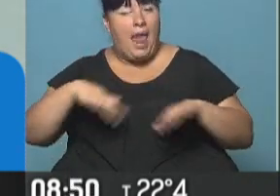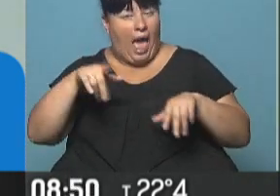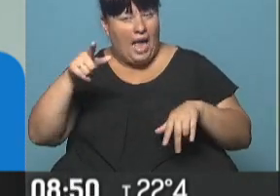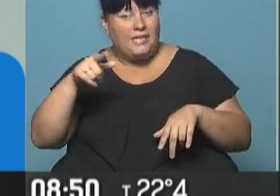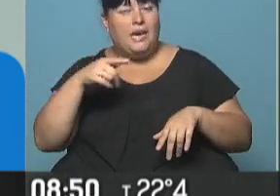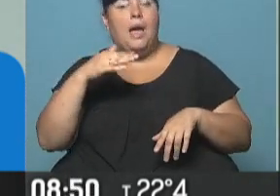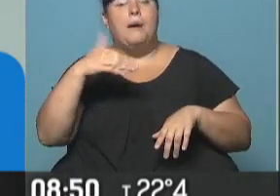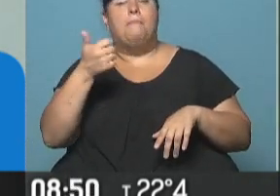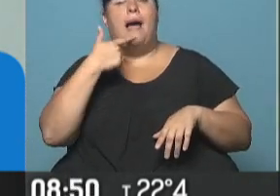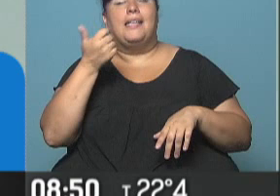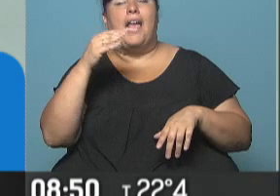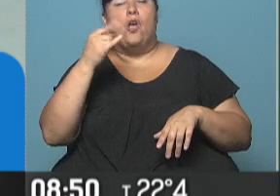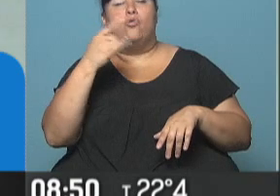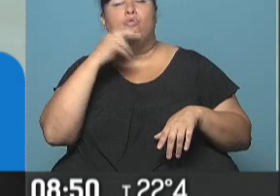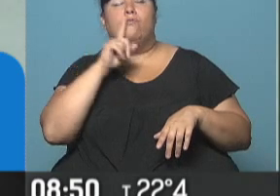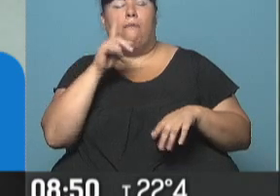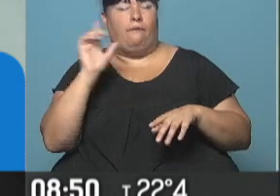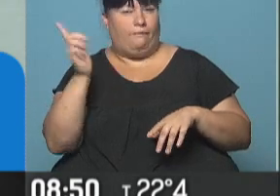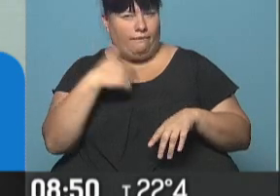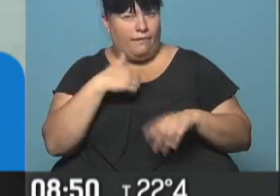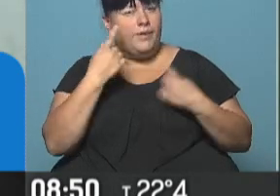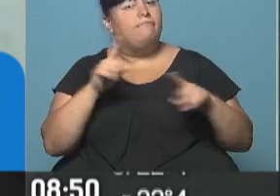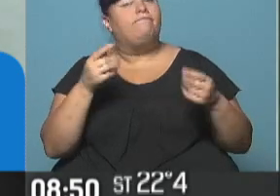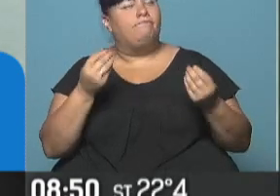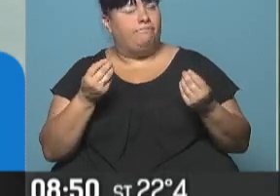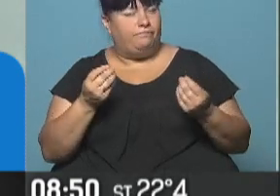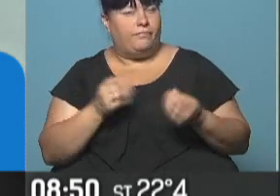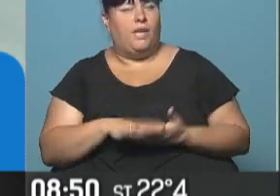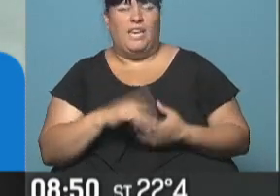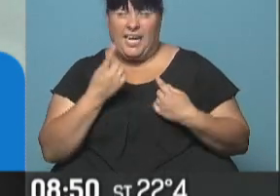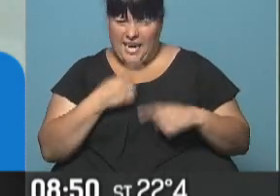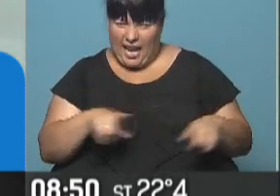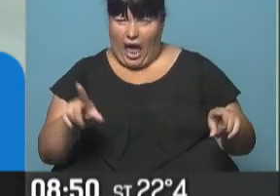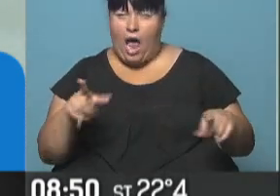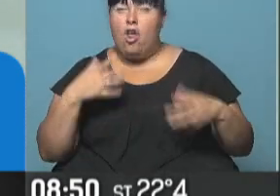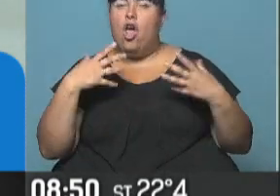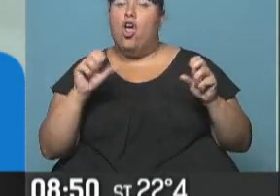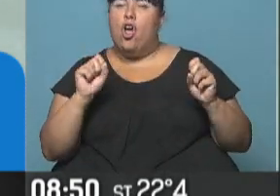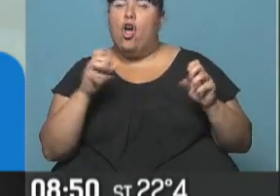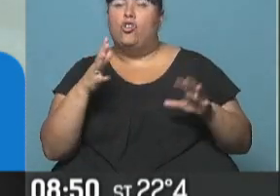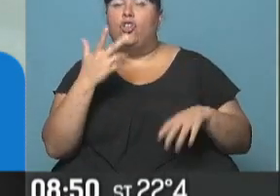En Massachusetts se dio un hecho, un fenómeno particular, muy extraño. Aparecieron